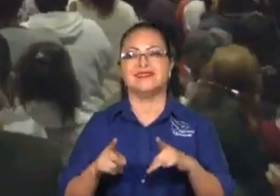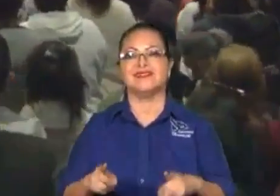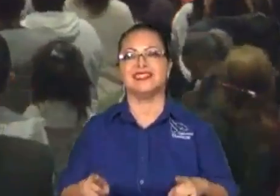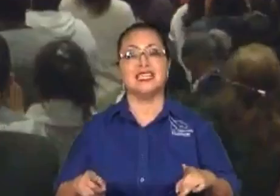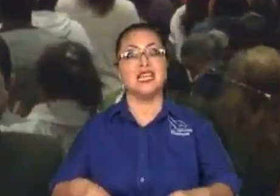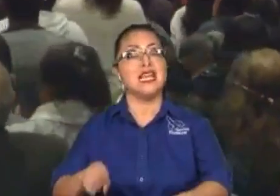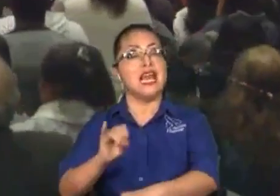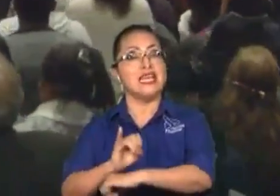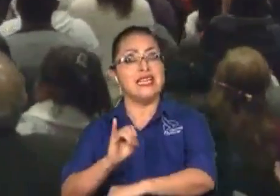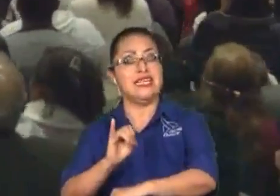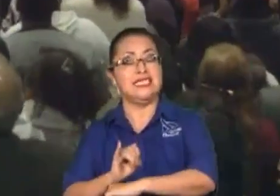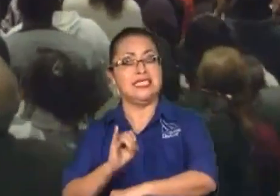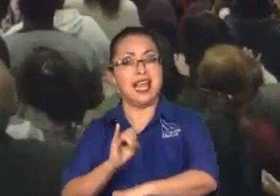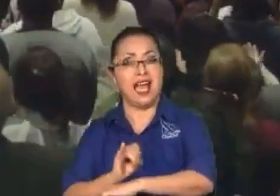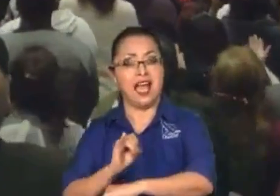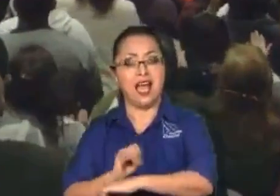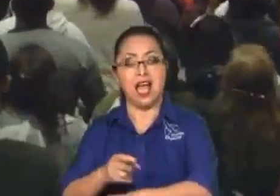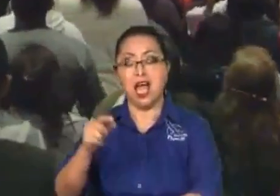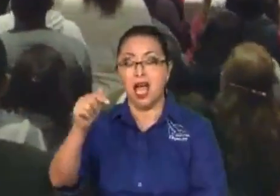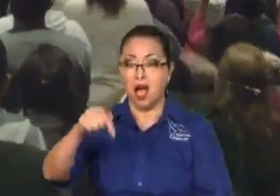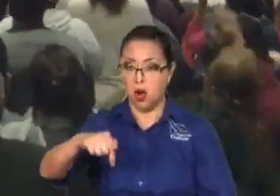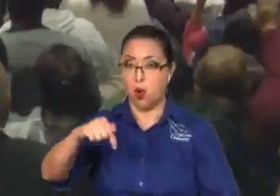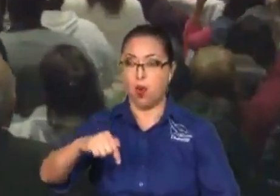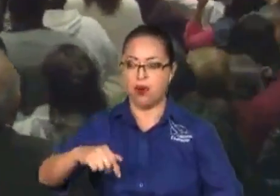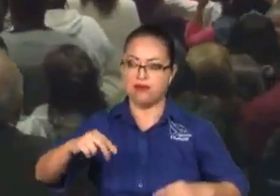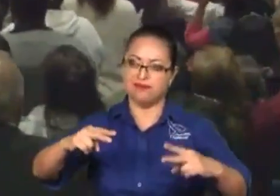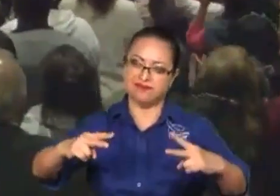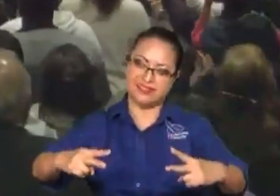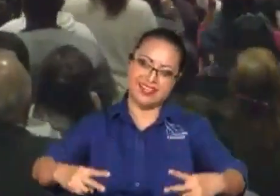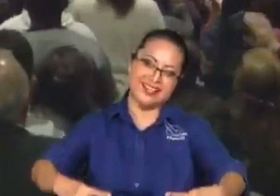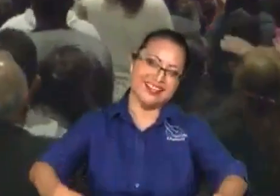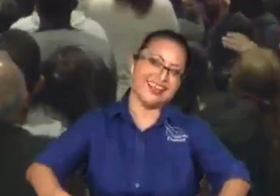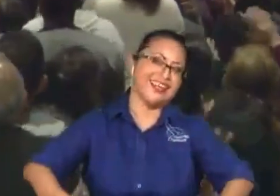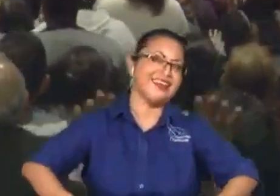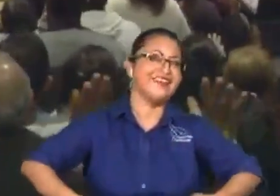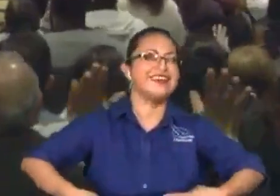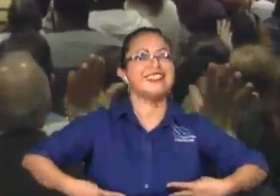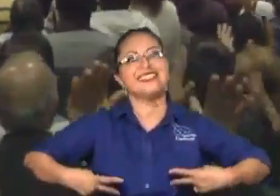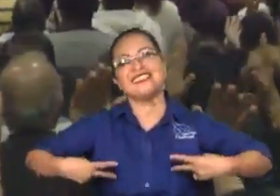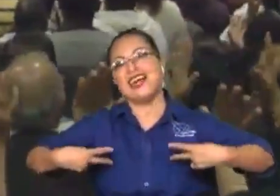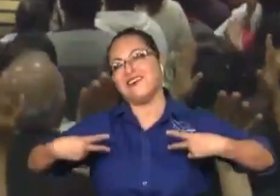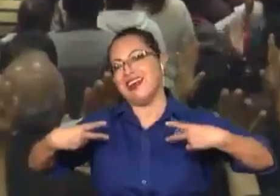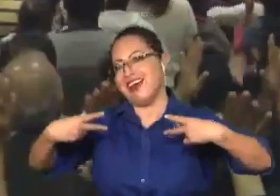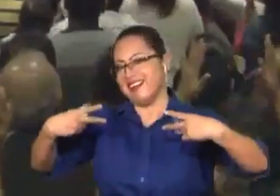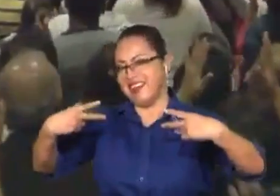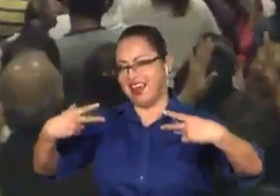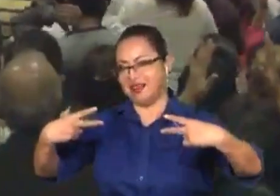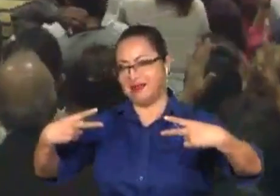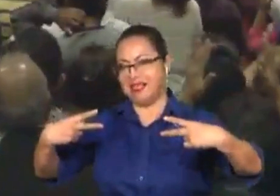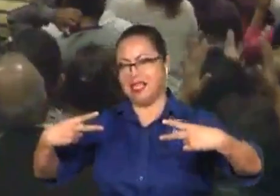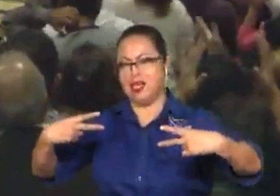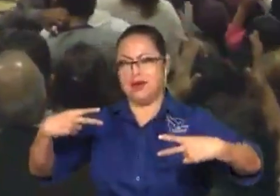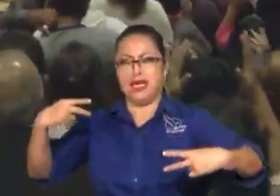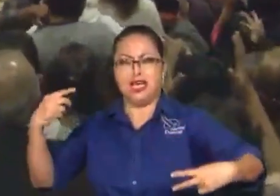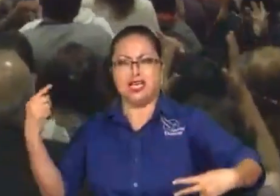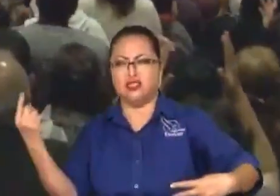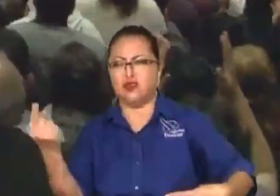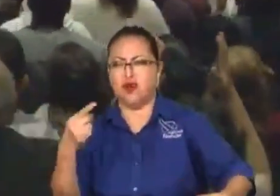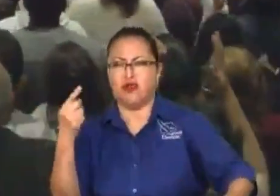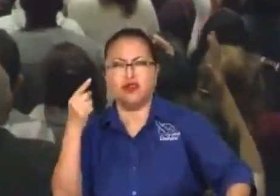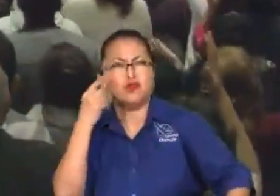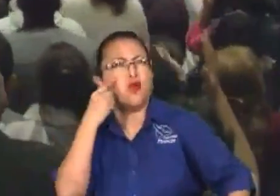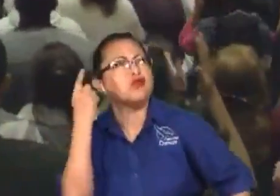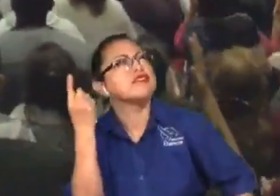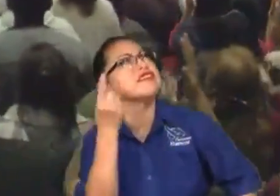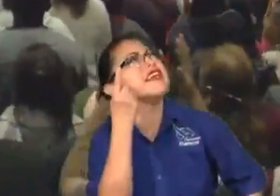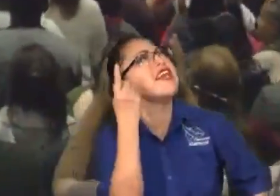El tabernáculo caído de David hoy en día es levantado para que los hombres busquen